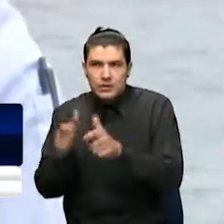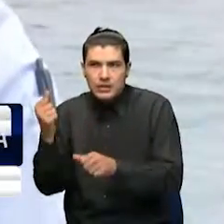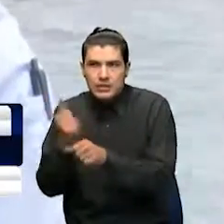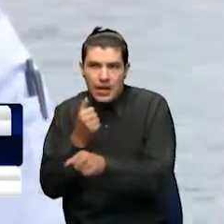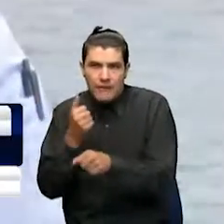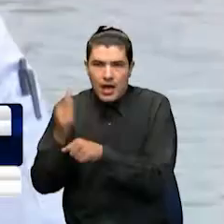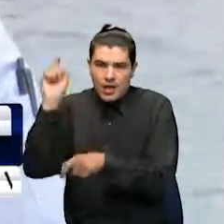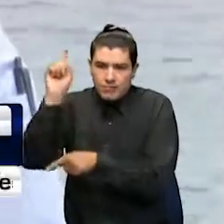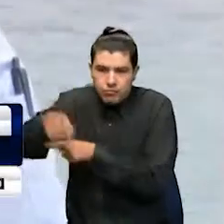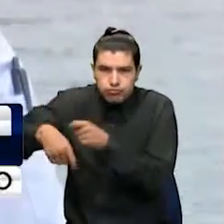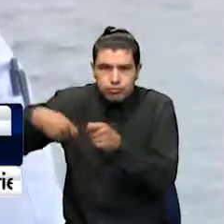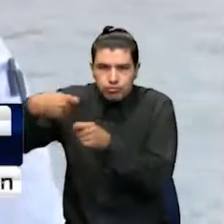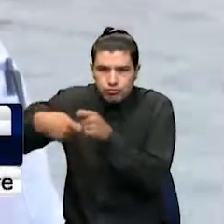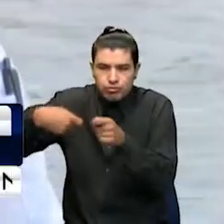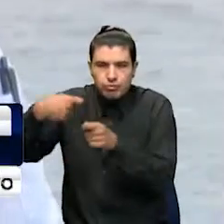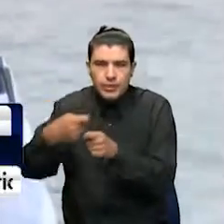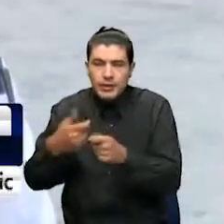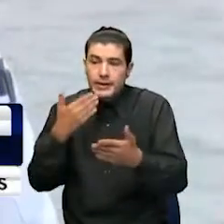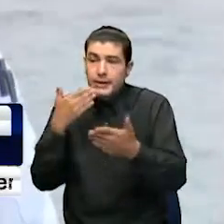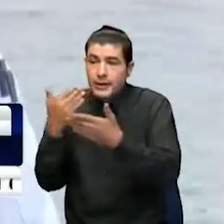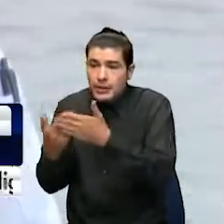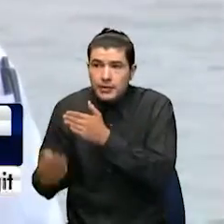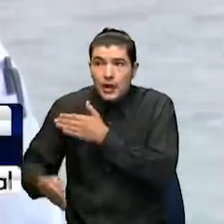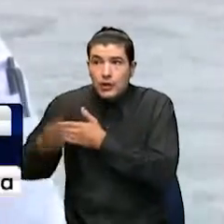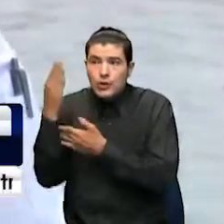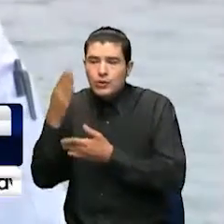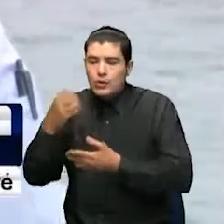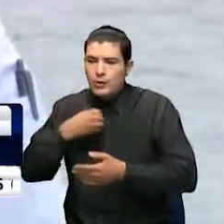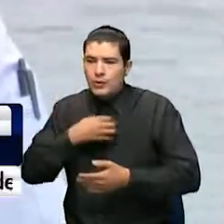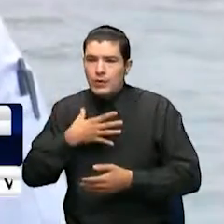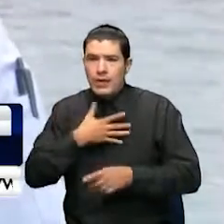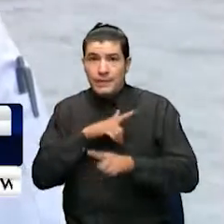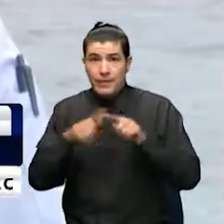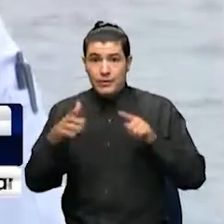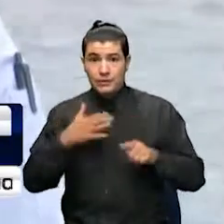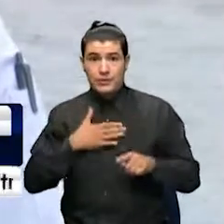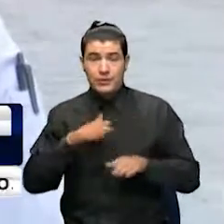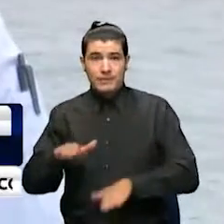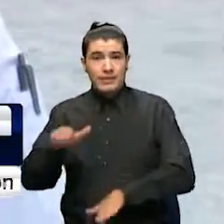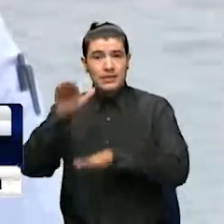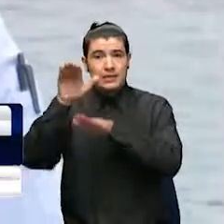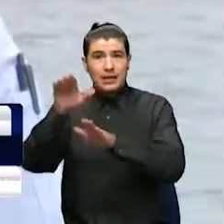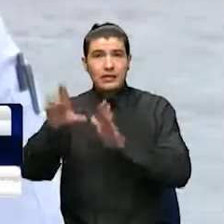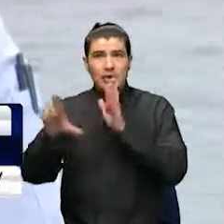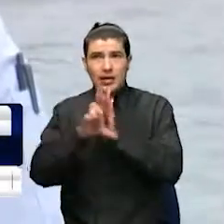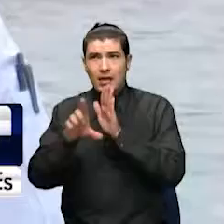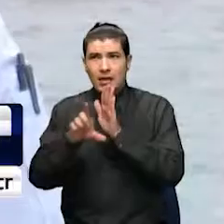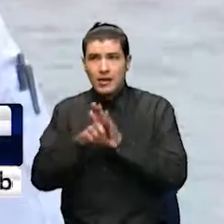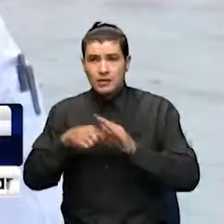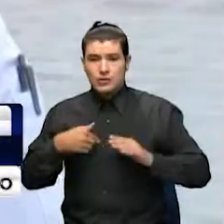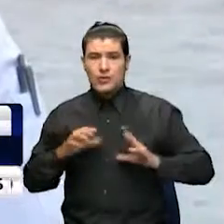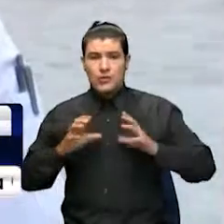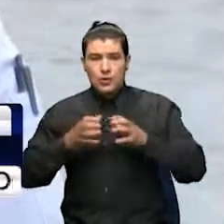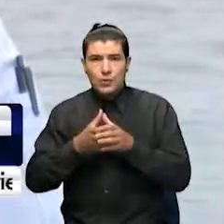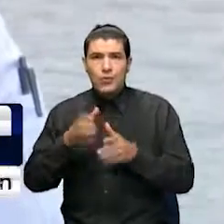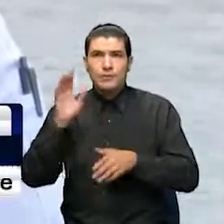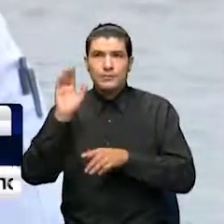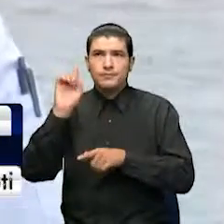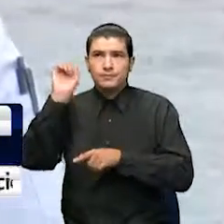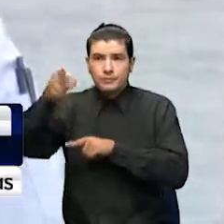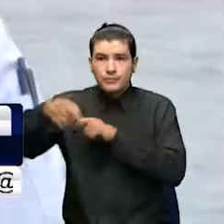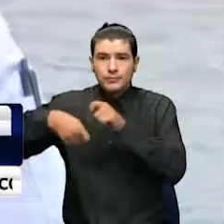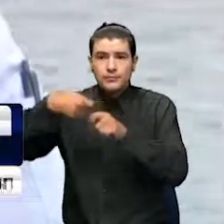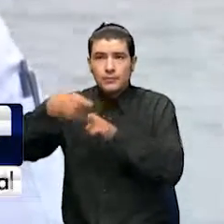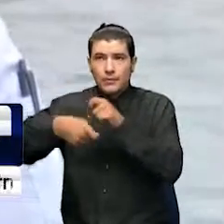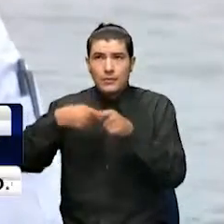por todas las oportunidades, todo, pero yo como representante legal de Azuprocoe, pues como nosotros somos ambientales,